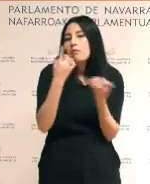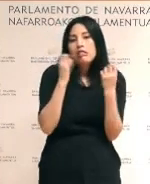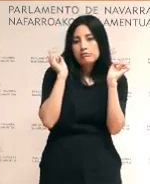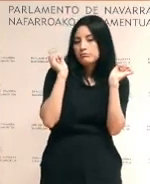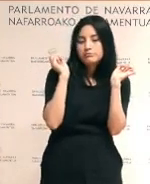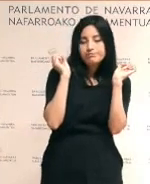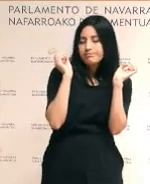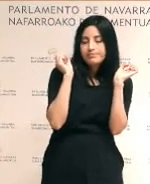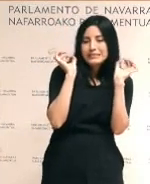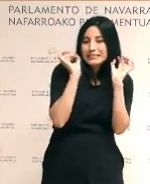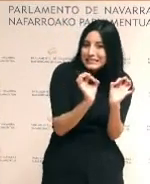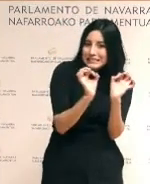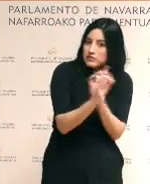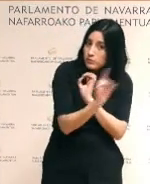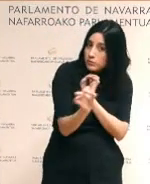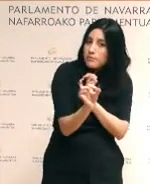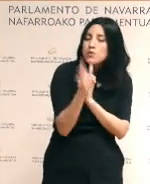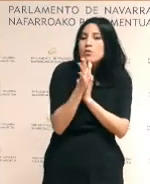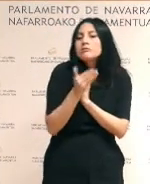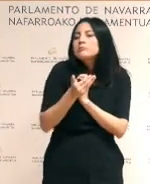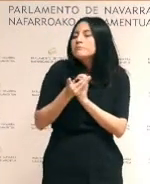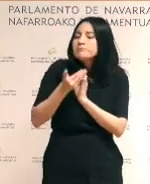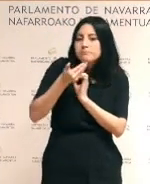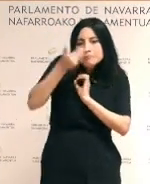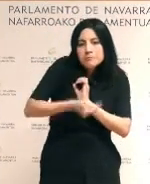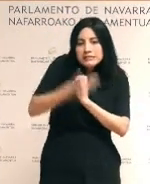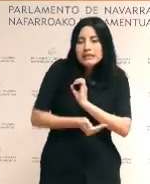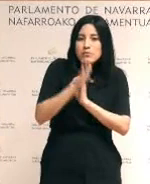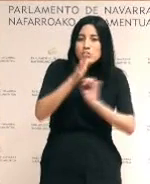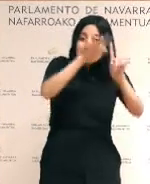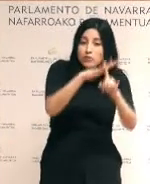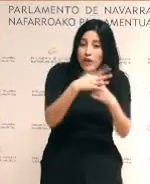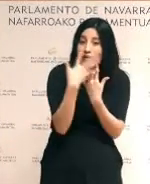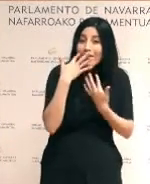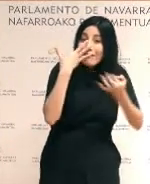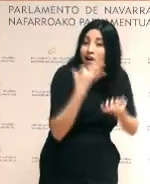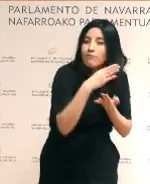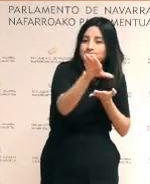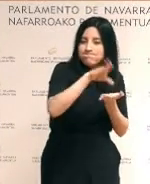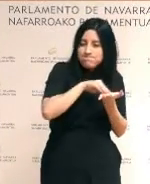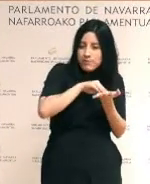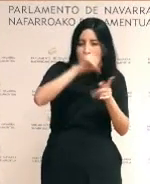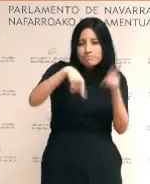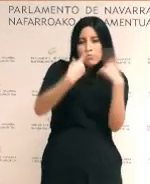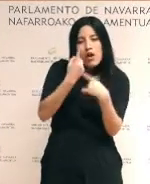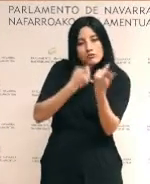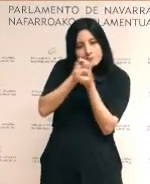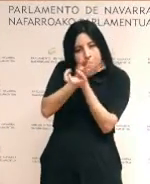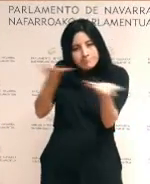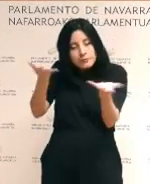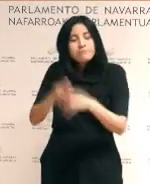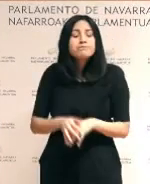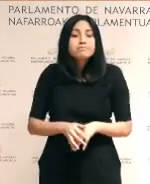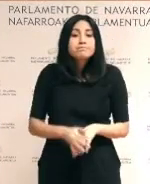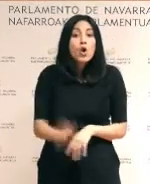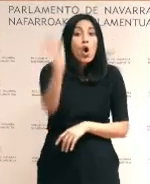las opiniones son libres, deben estar apoyadas siempre en hechos ciertos. Además, el derecho de información y el derecho a la libertad de opinión tienen